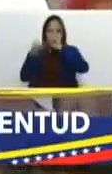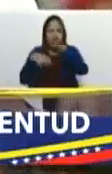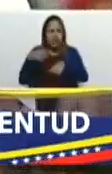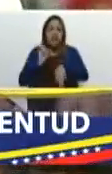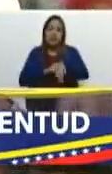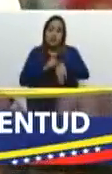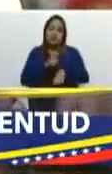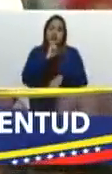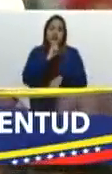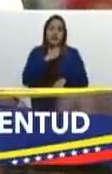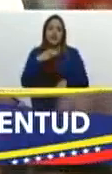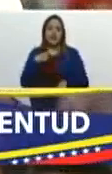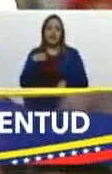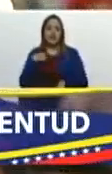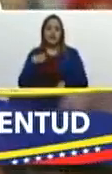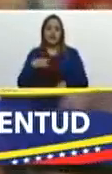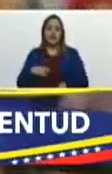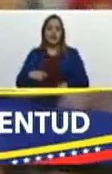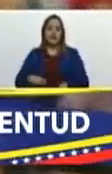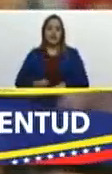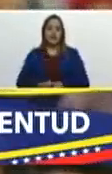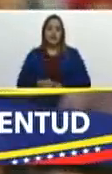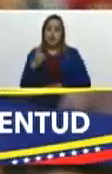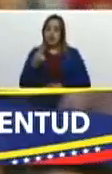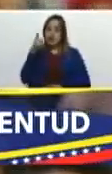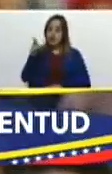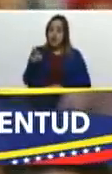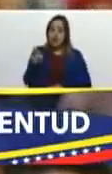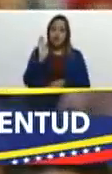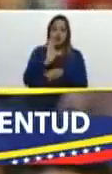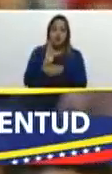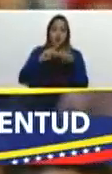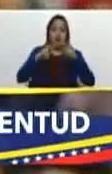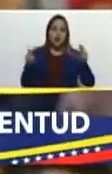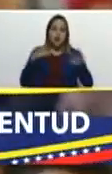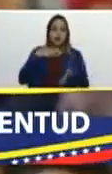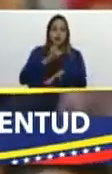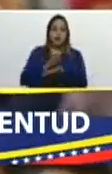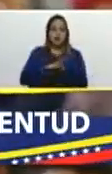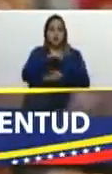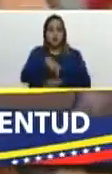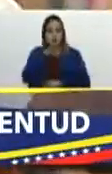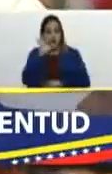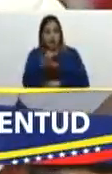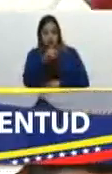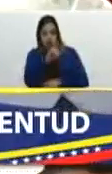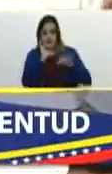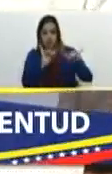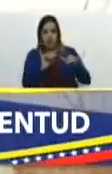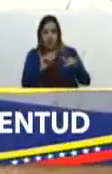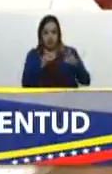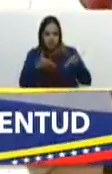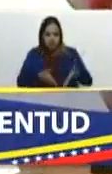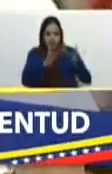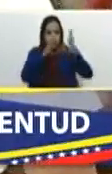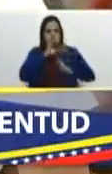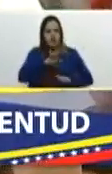momentos difíciles. Y solo usted garantizó la paz y la estabilidad de nuestro país. Y ese mismo constructo histórico nos ha llevado